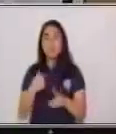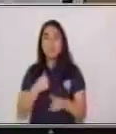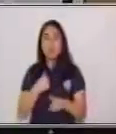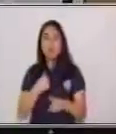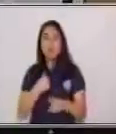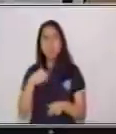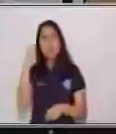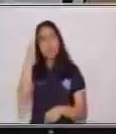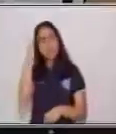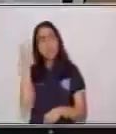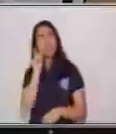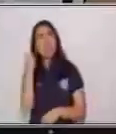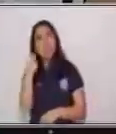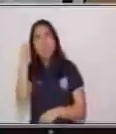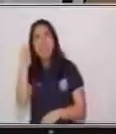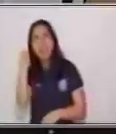derecha